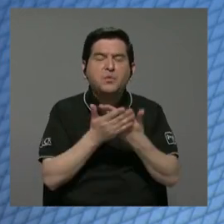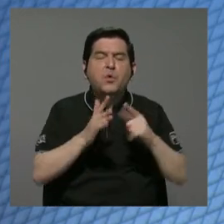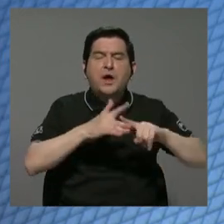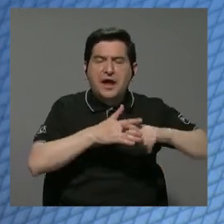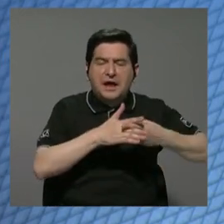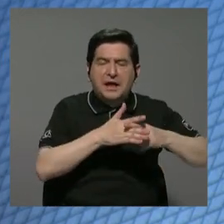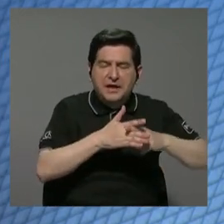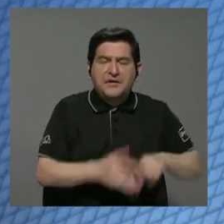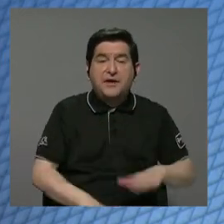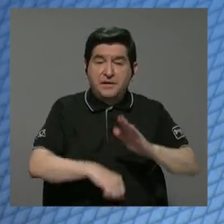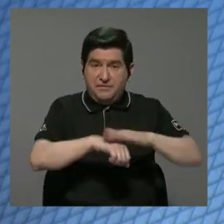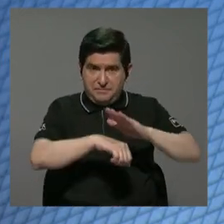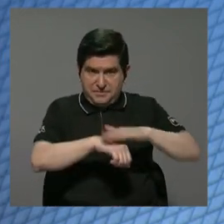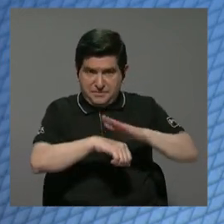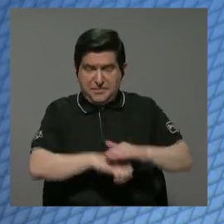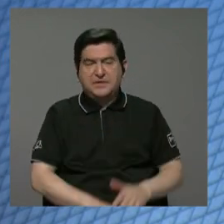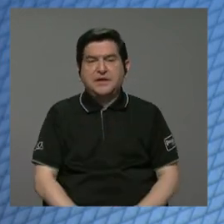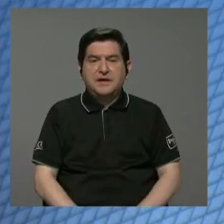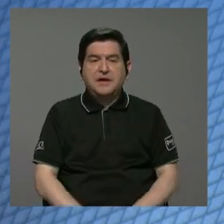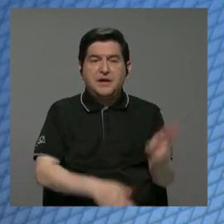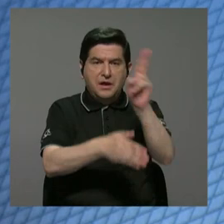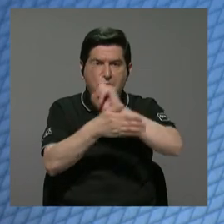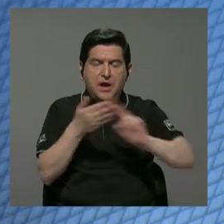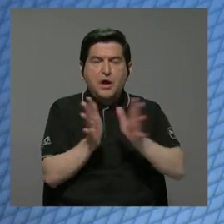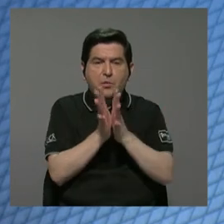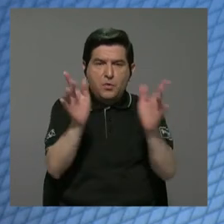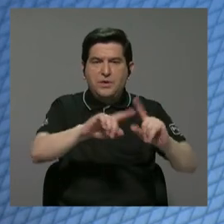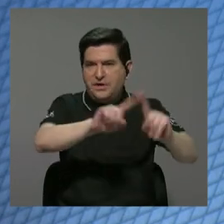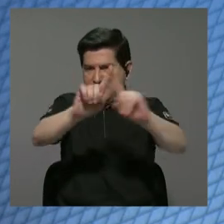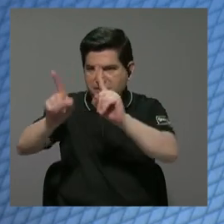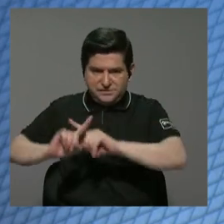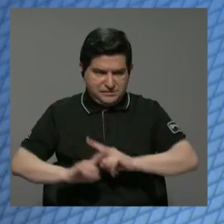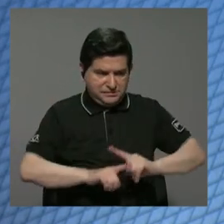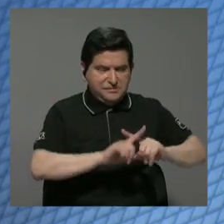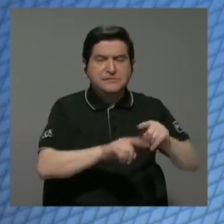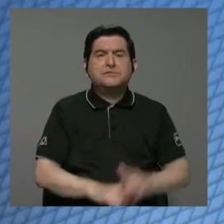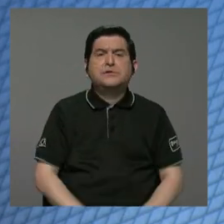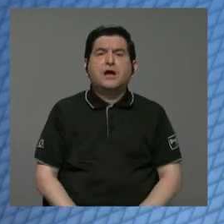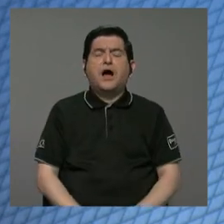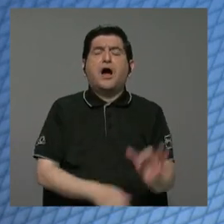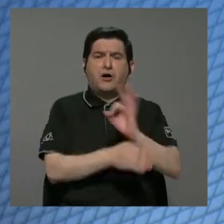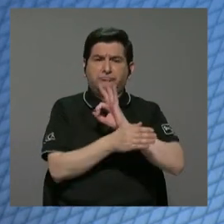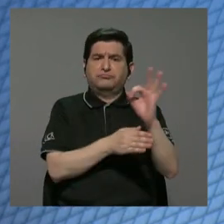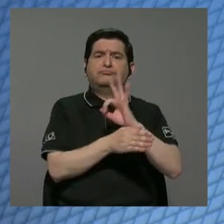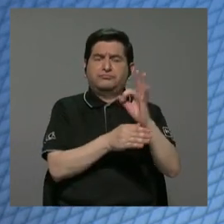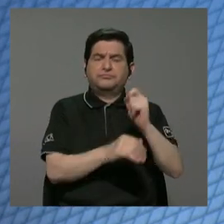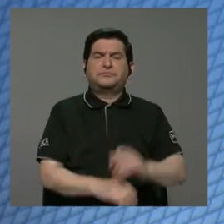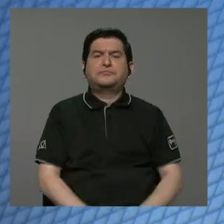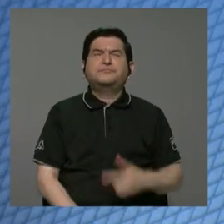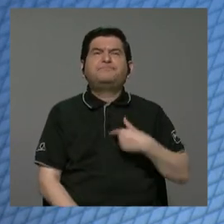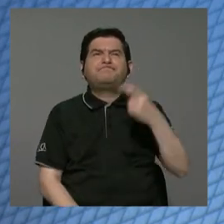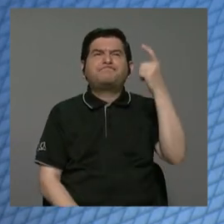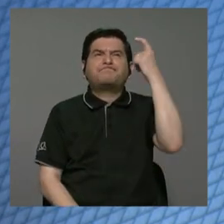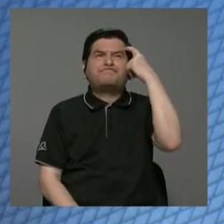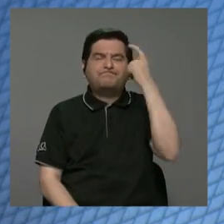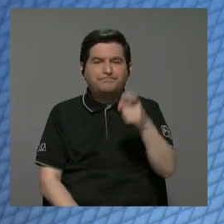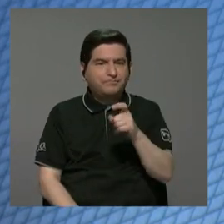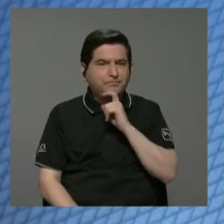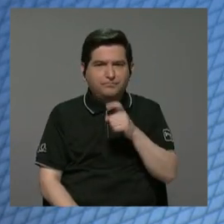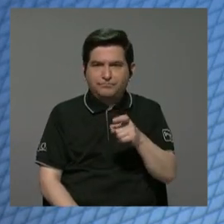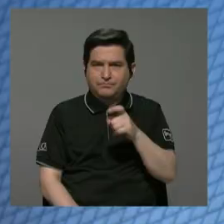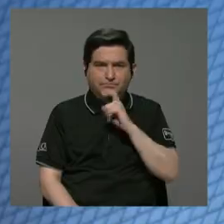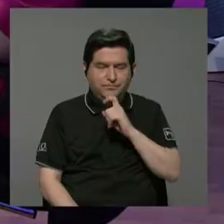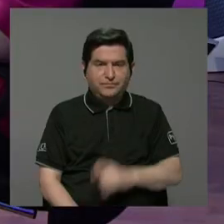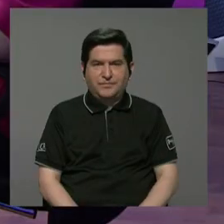que le permitieron a las universidades públicas en general, pues, tener su funcionamiento. Pienso que difícilmente